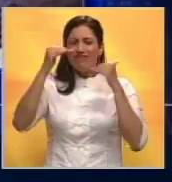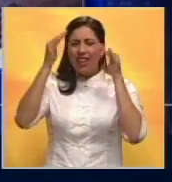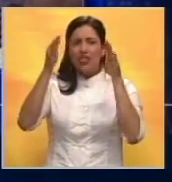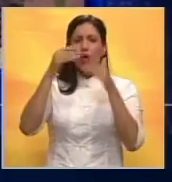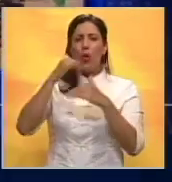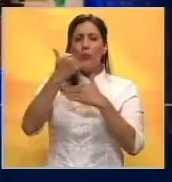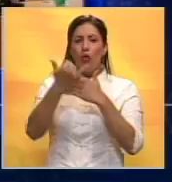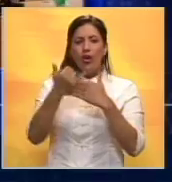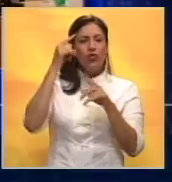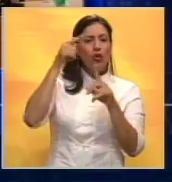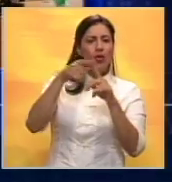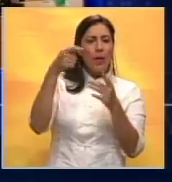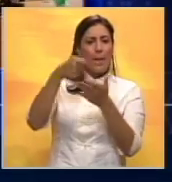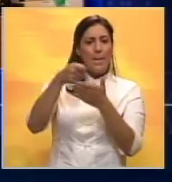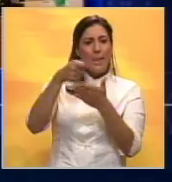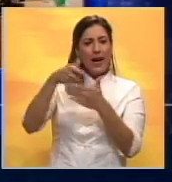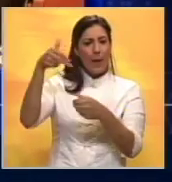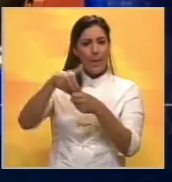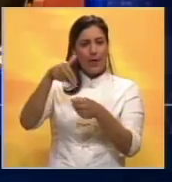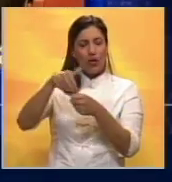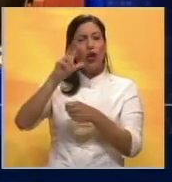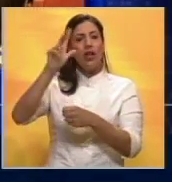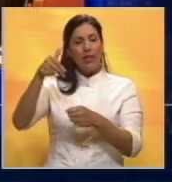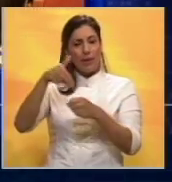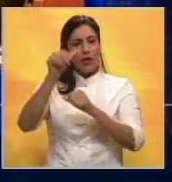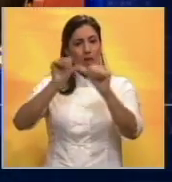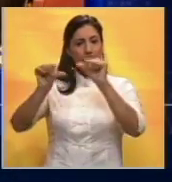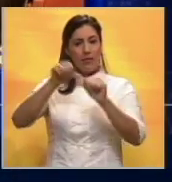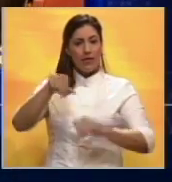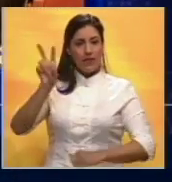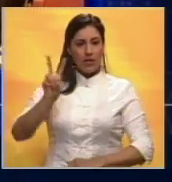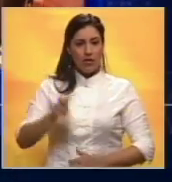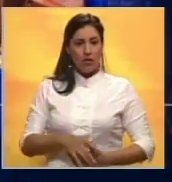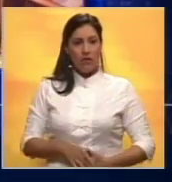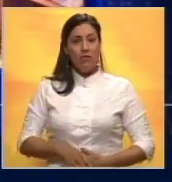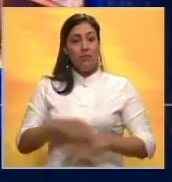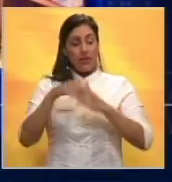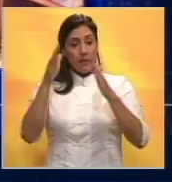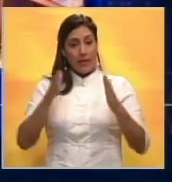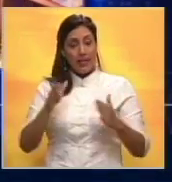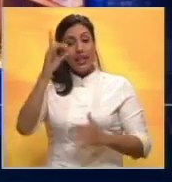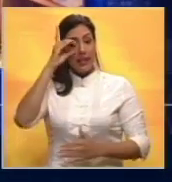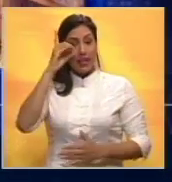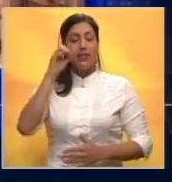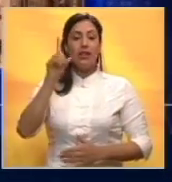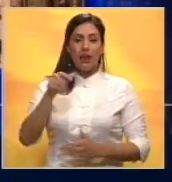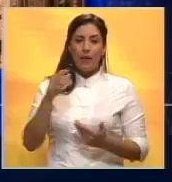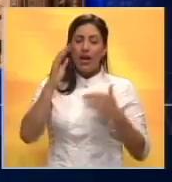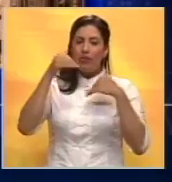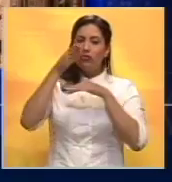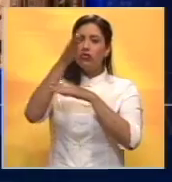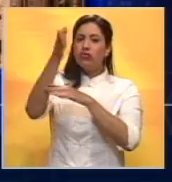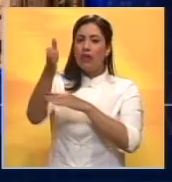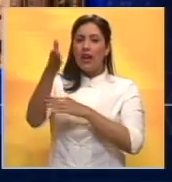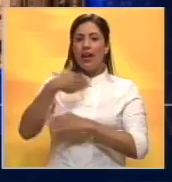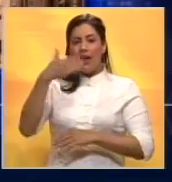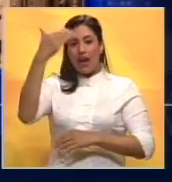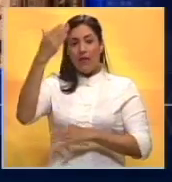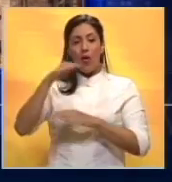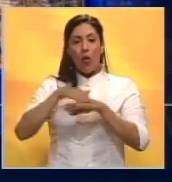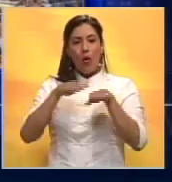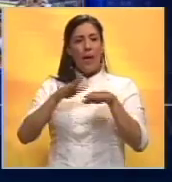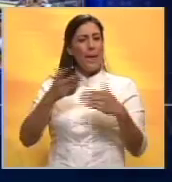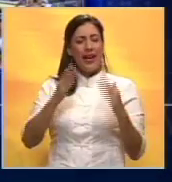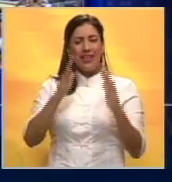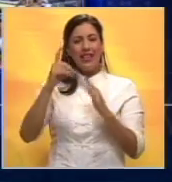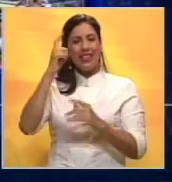proyectos destinados a la inversión en petróleo y petroquímica en Venezuela la ministra delc Rodríguez arribó a la nación asiática este jueves como